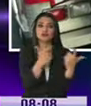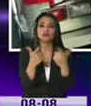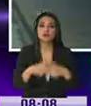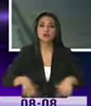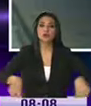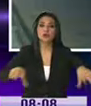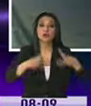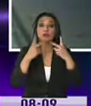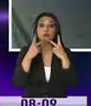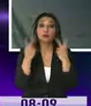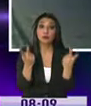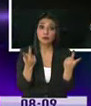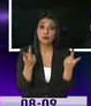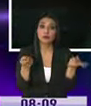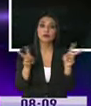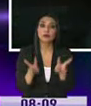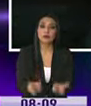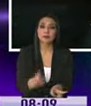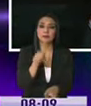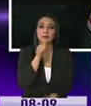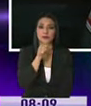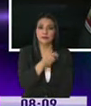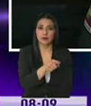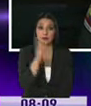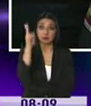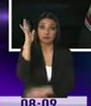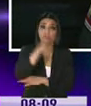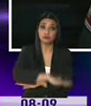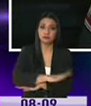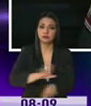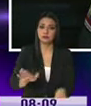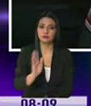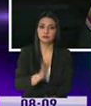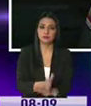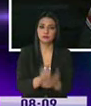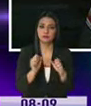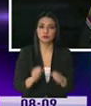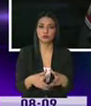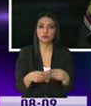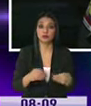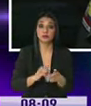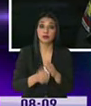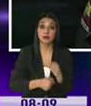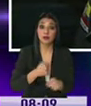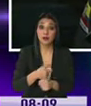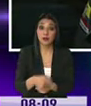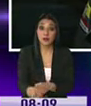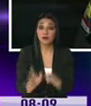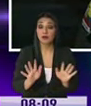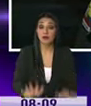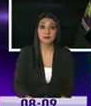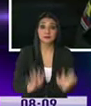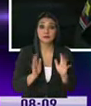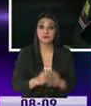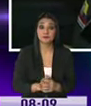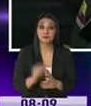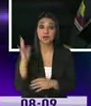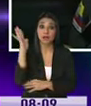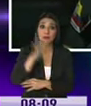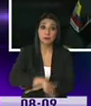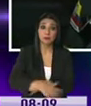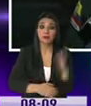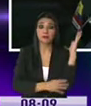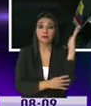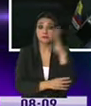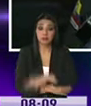zonas públicas y también en las privadas para evitar este tipo de inconvenientes. Cada año, no nos sorprendemos, cada año se caen los árboles